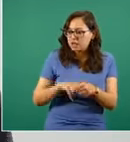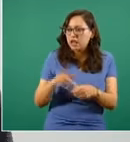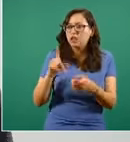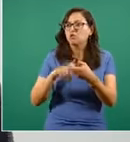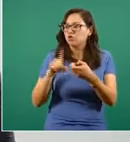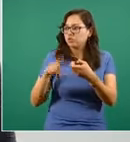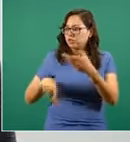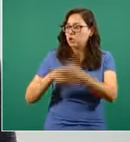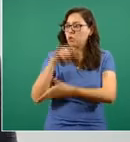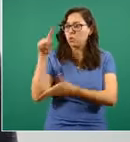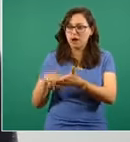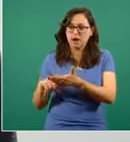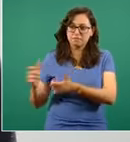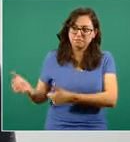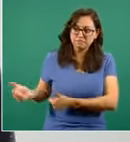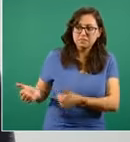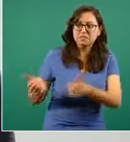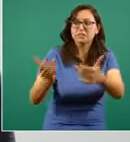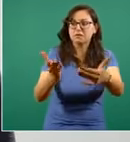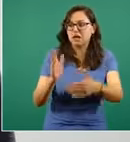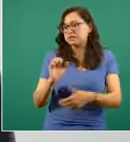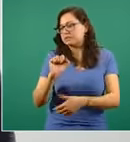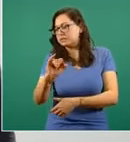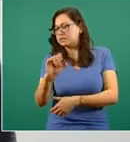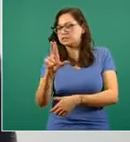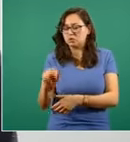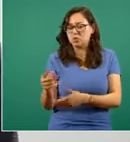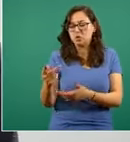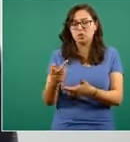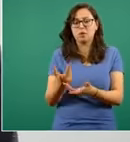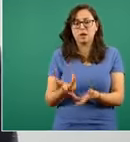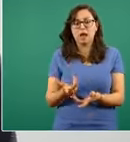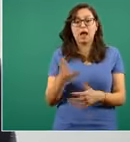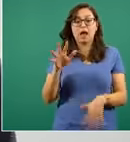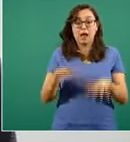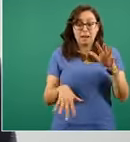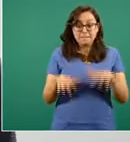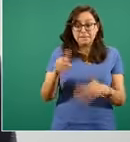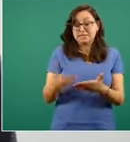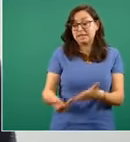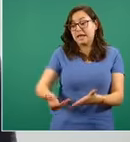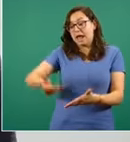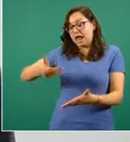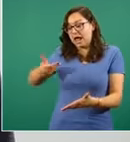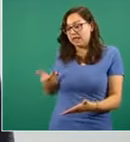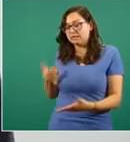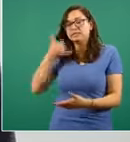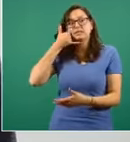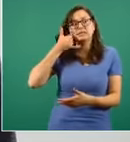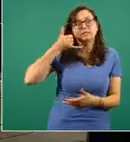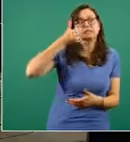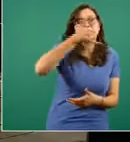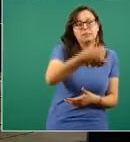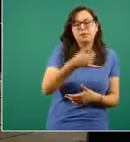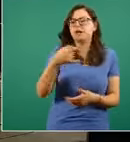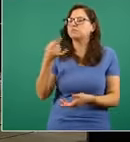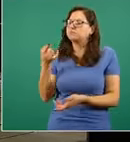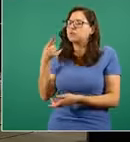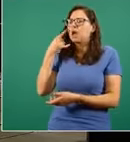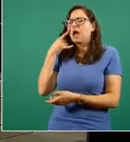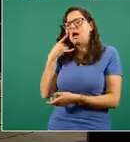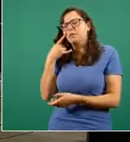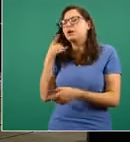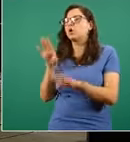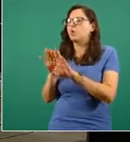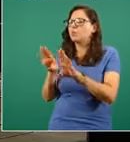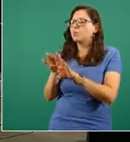del paciente poder transferirlo a un hospital. Muchas veces estas valoraciones se inician desde la llamada telefónica, en donde se exploran